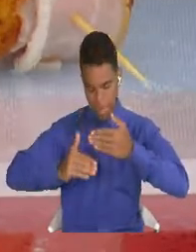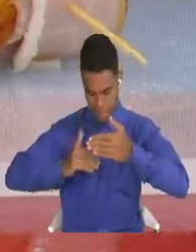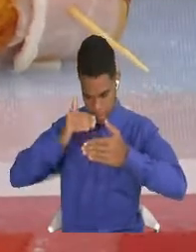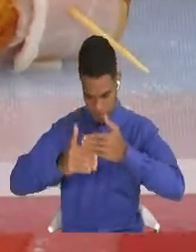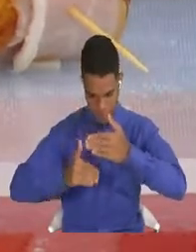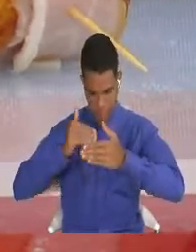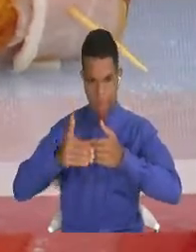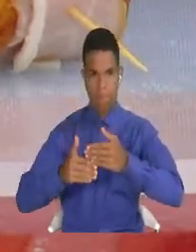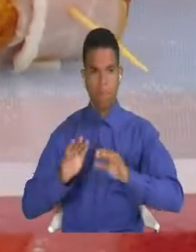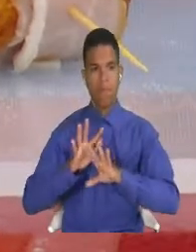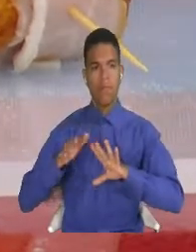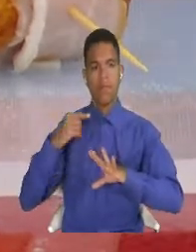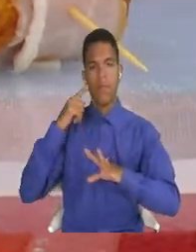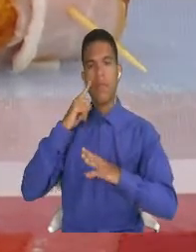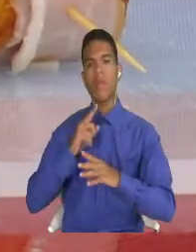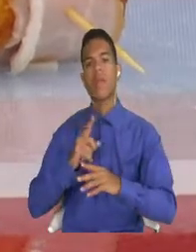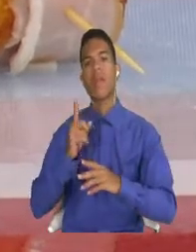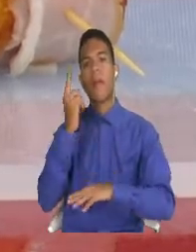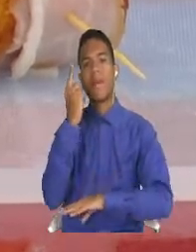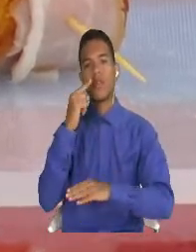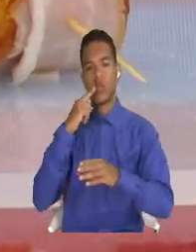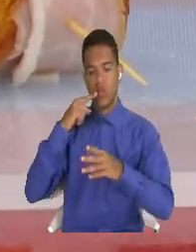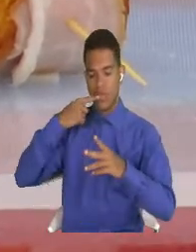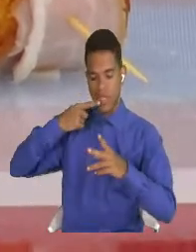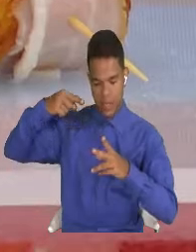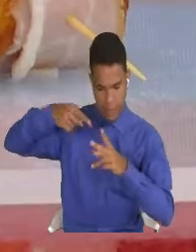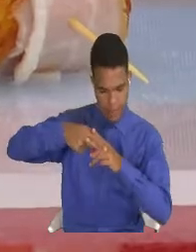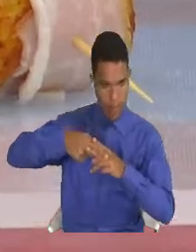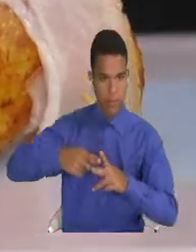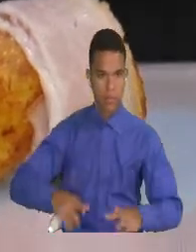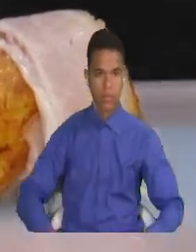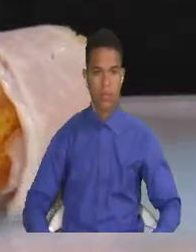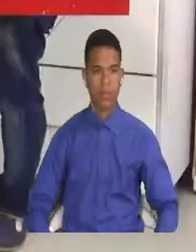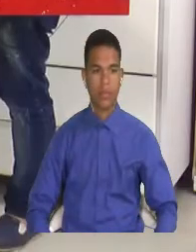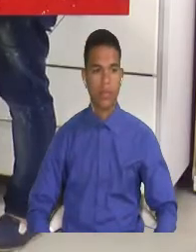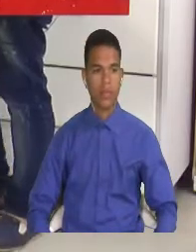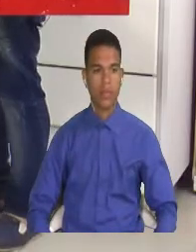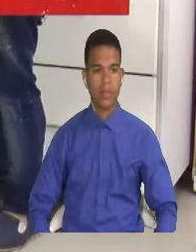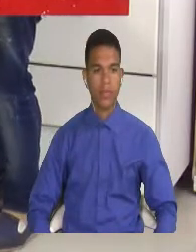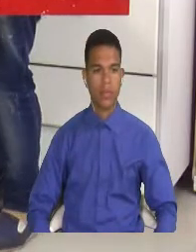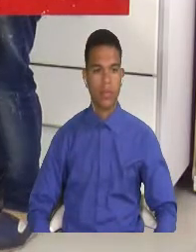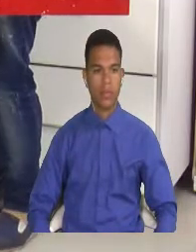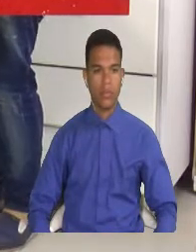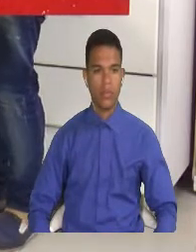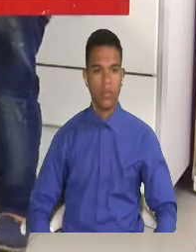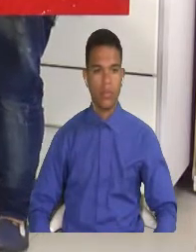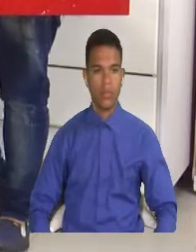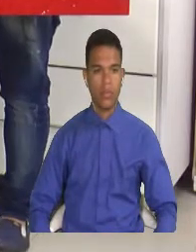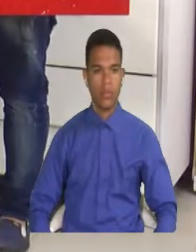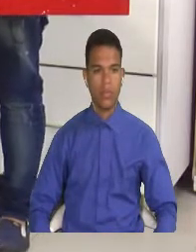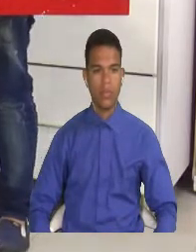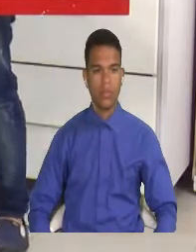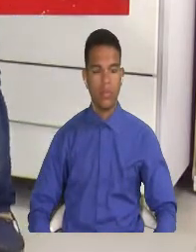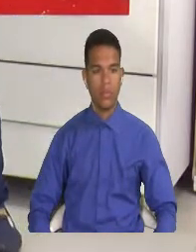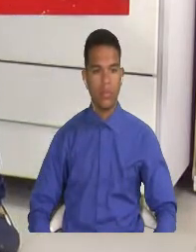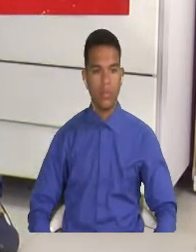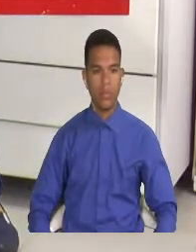prestas otro palillo, Roche, por favor? Claro que sí. Sí. Y entonces, Roche, aquí sí vamos a utilizar nuestra tapa. Al momento que la